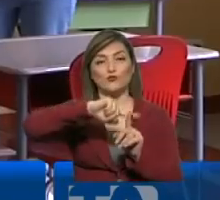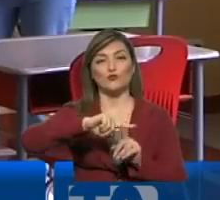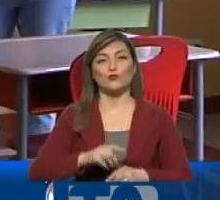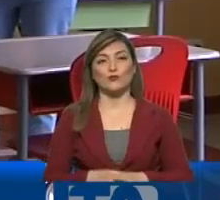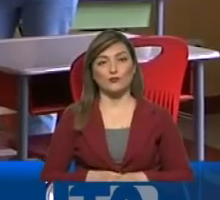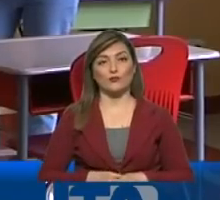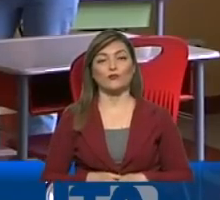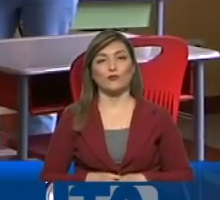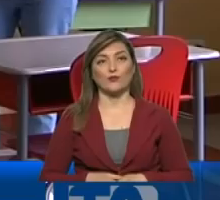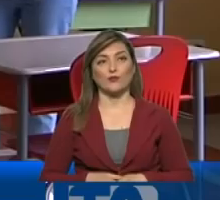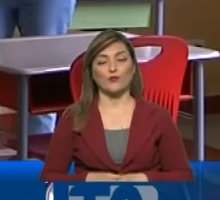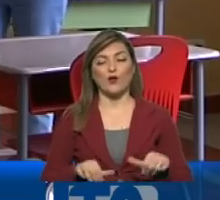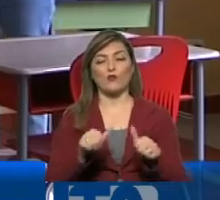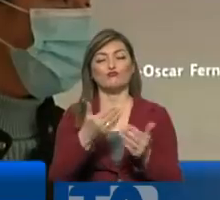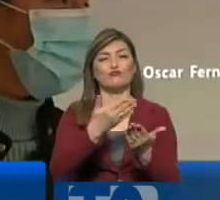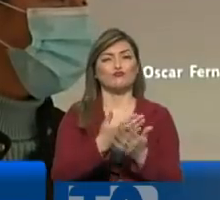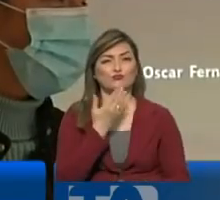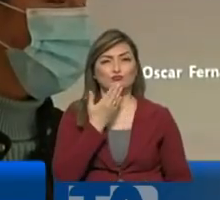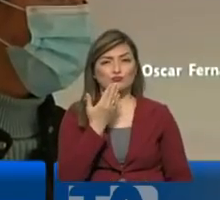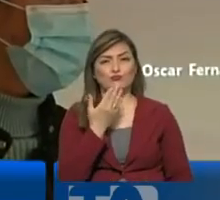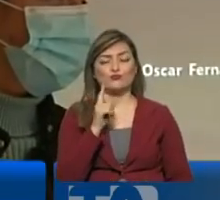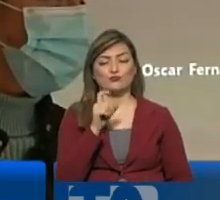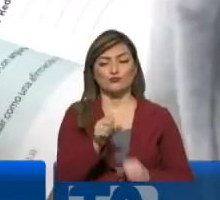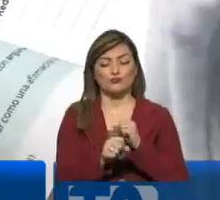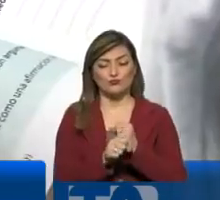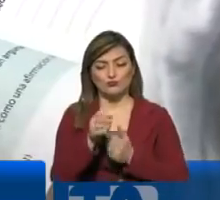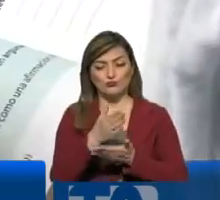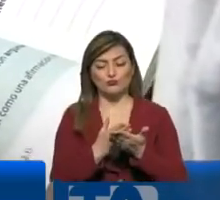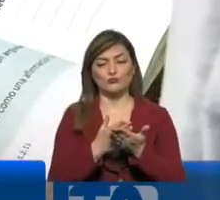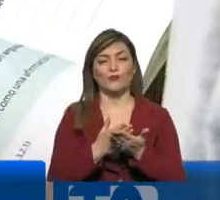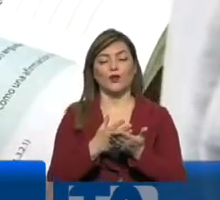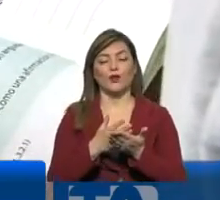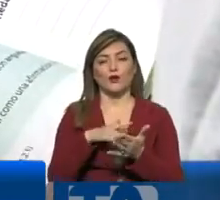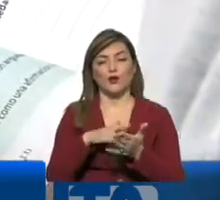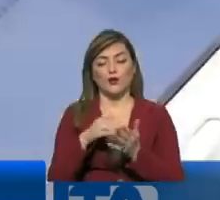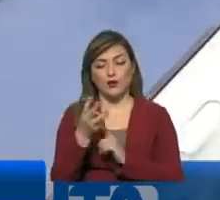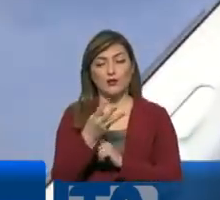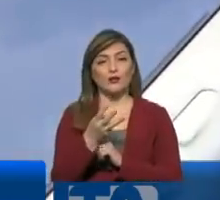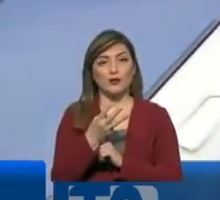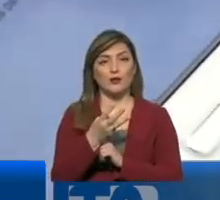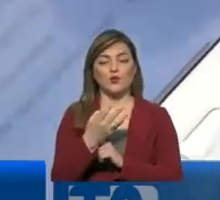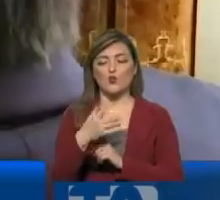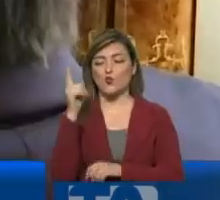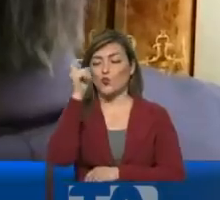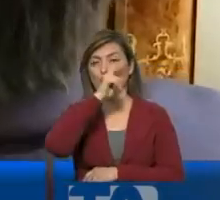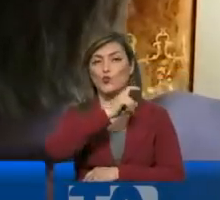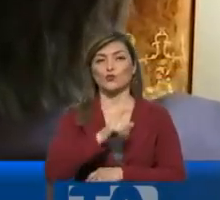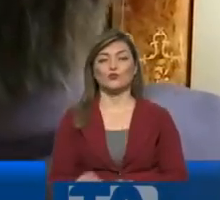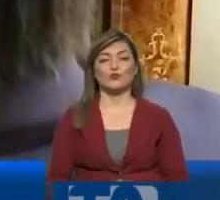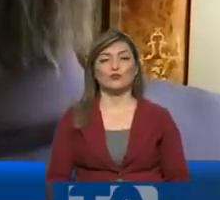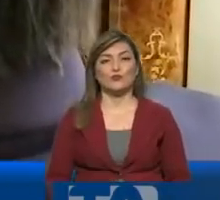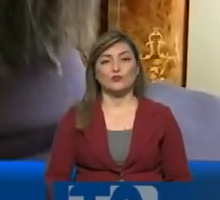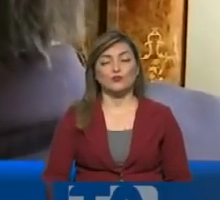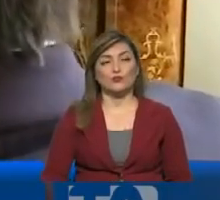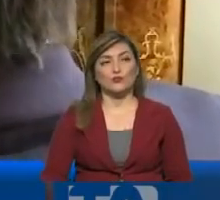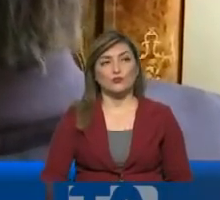estado llegarán a las aulas. Y es que un año y medio de educación virtual y encierro, sin duda, ha pasado factura. Hay que describir en una frase.